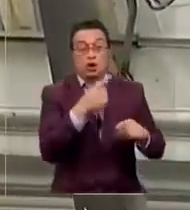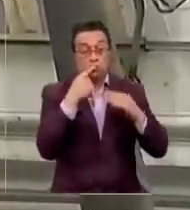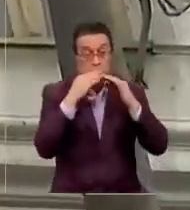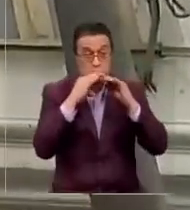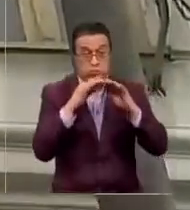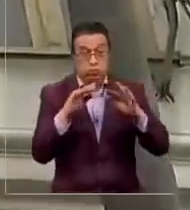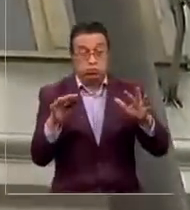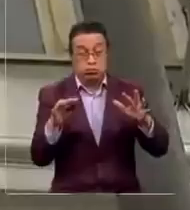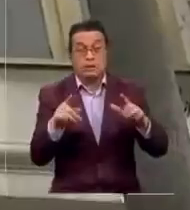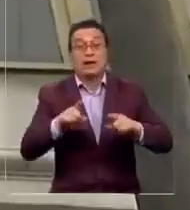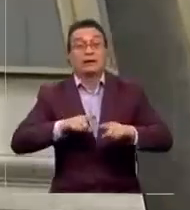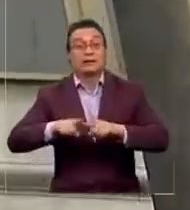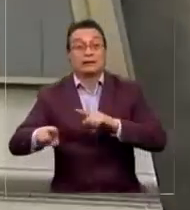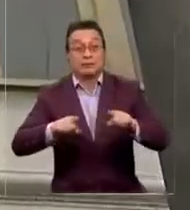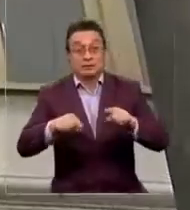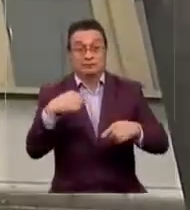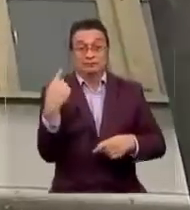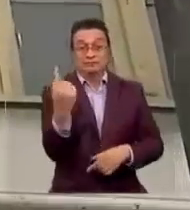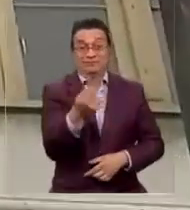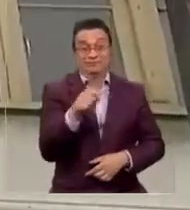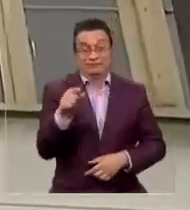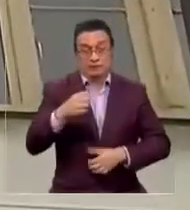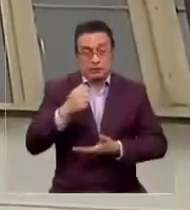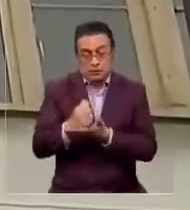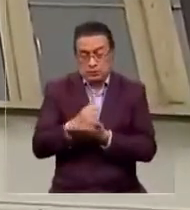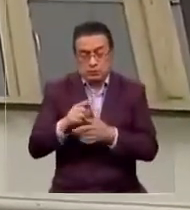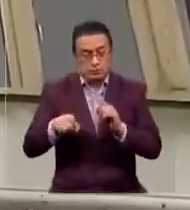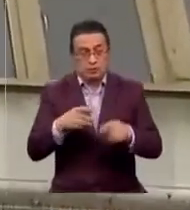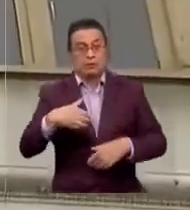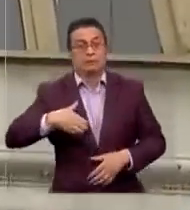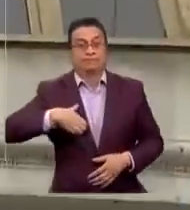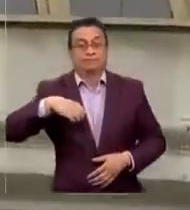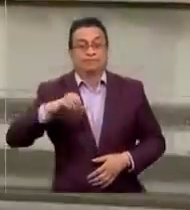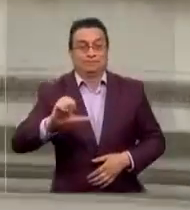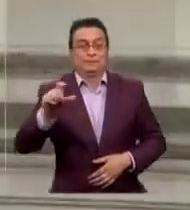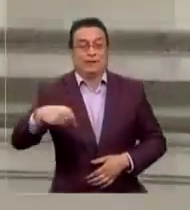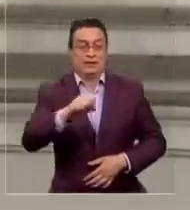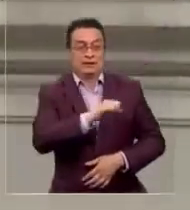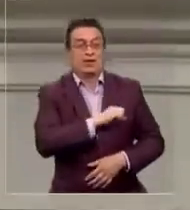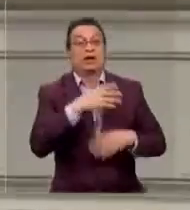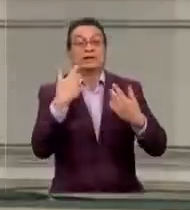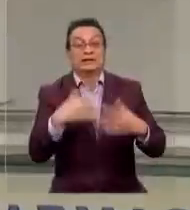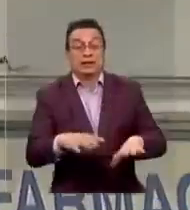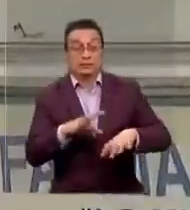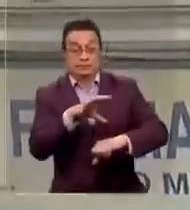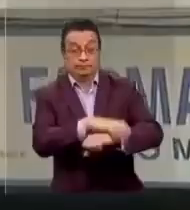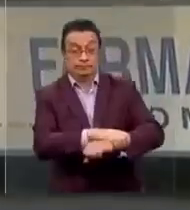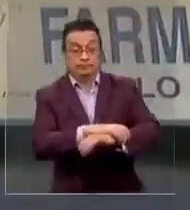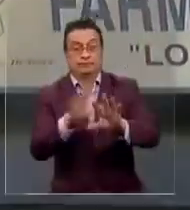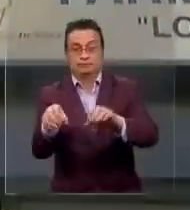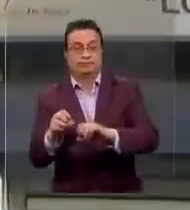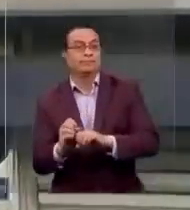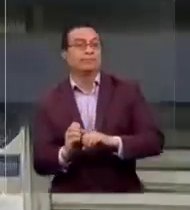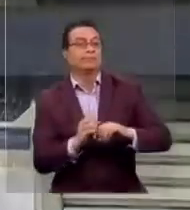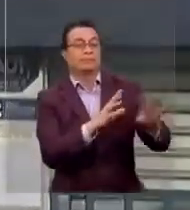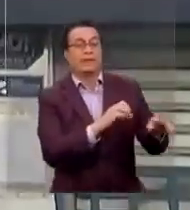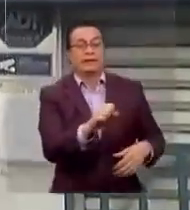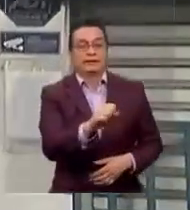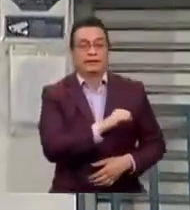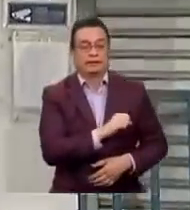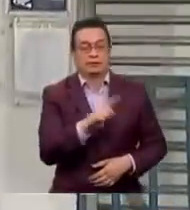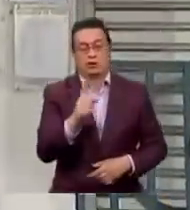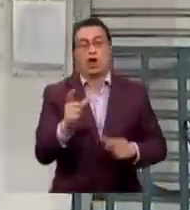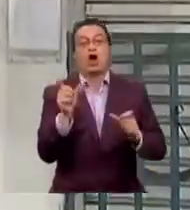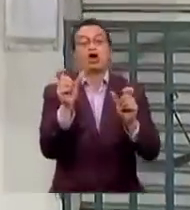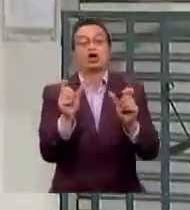diligencias fueron llevadas por la Brigada de Homicidios de Santiago, y esta persona ya habría sido trasladada hacia Santiago para su posterior